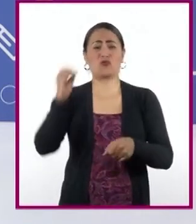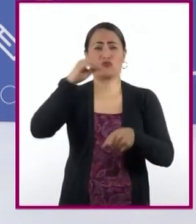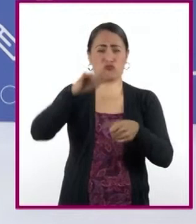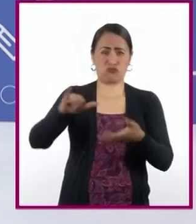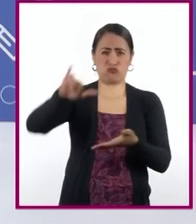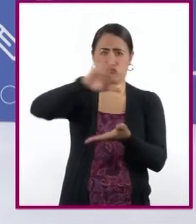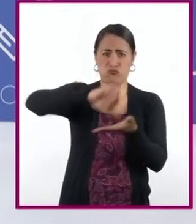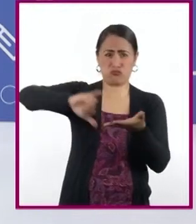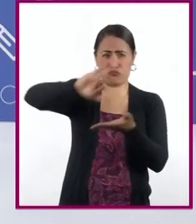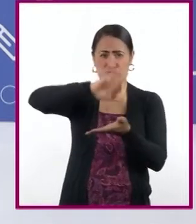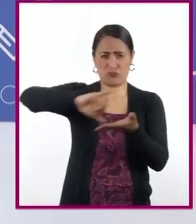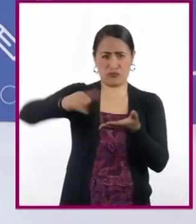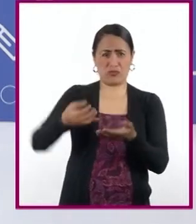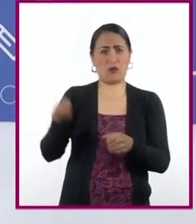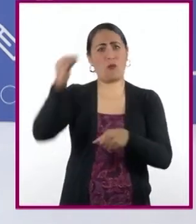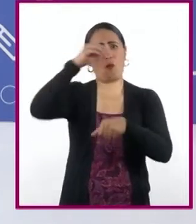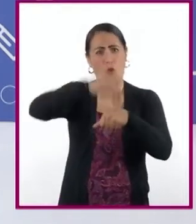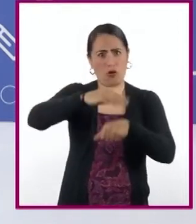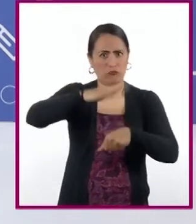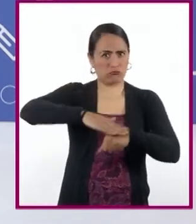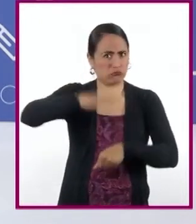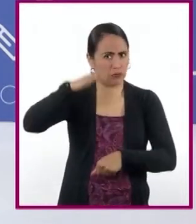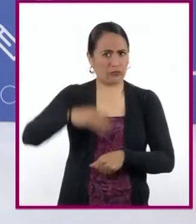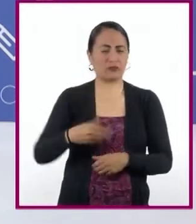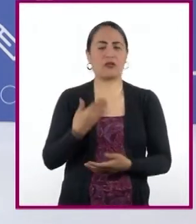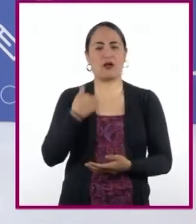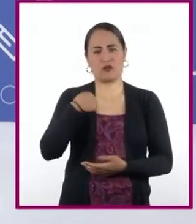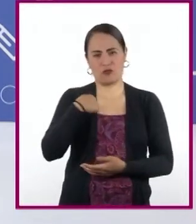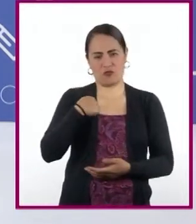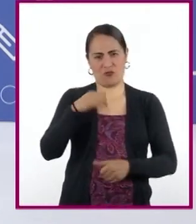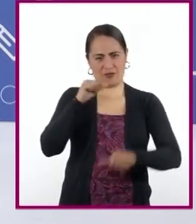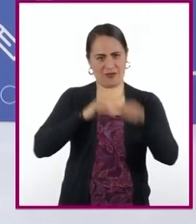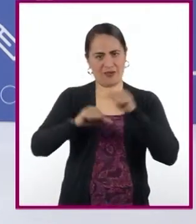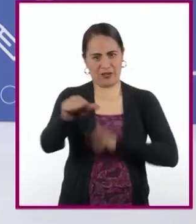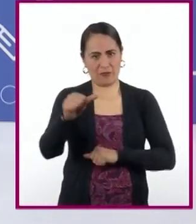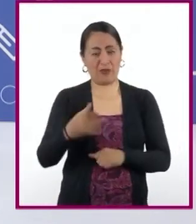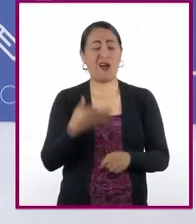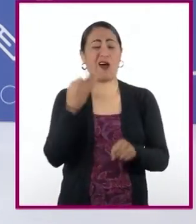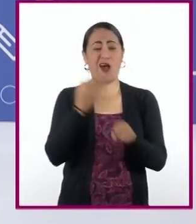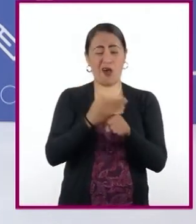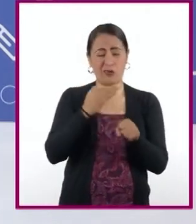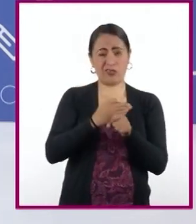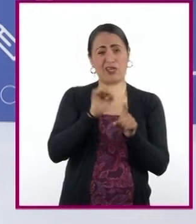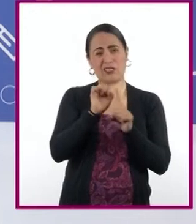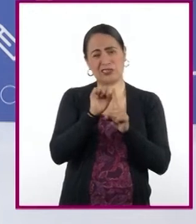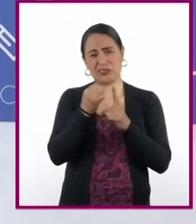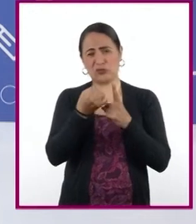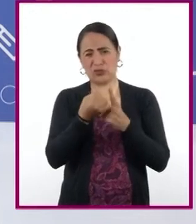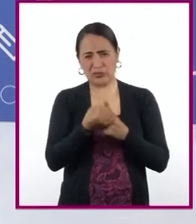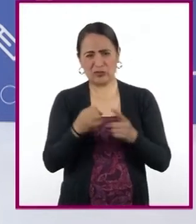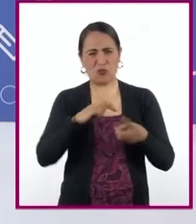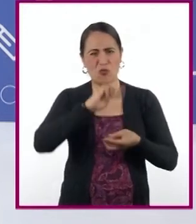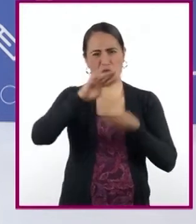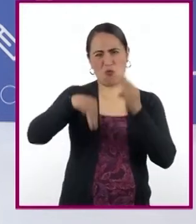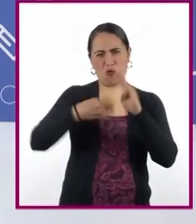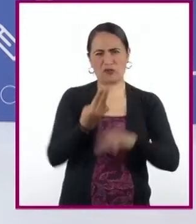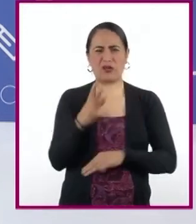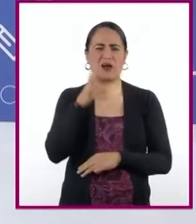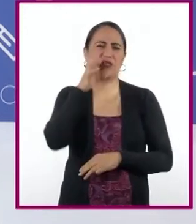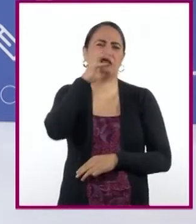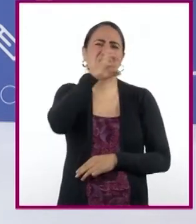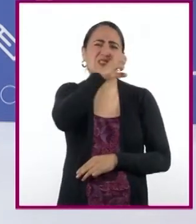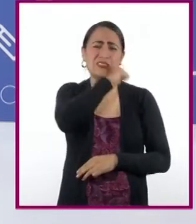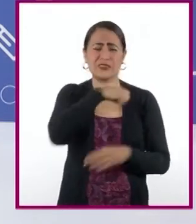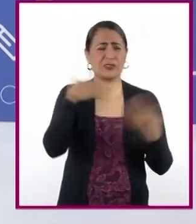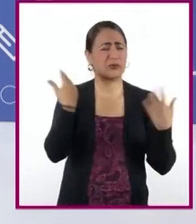aceite. Muy bien. Ahora yo. La situación por el calentamiento global está en un nivel crítico